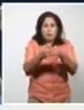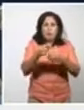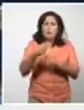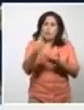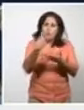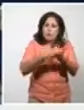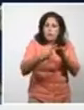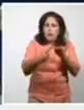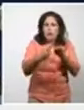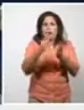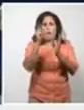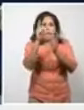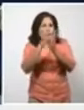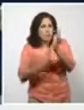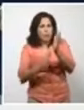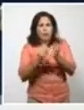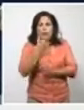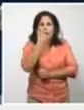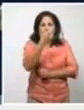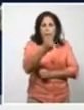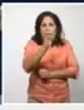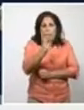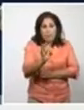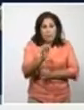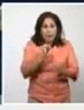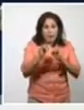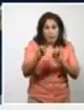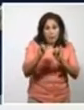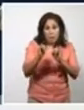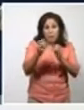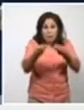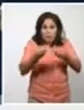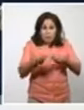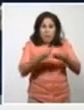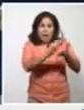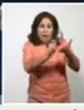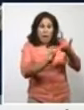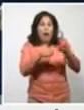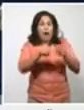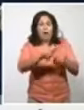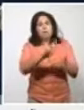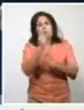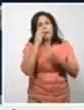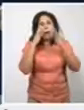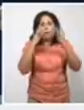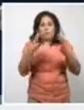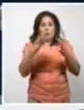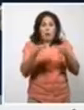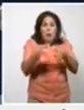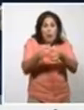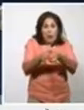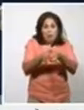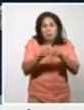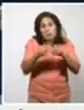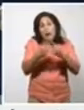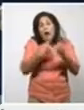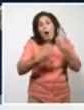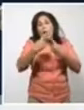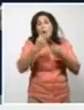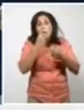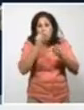mensual, sea el menor posible. Y lo que es más importante, para que si se producen, bueno, pues